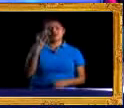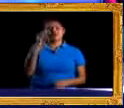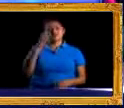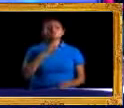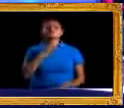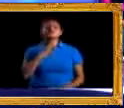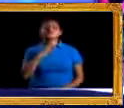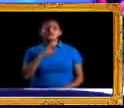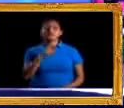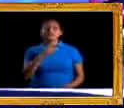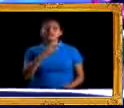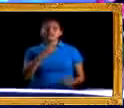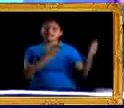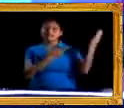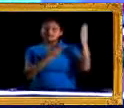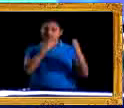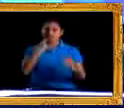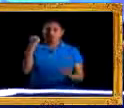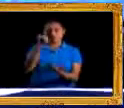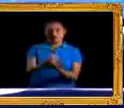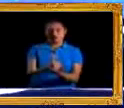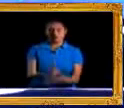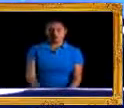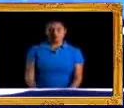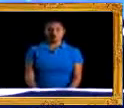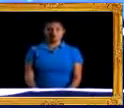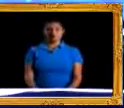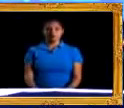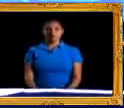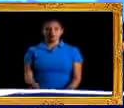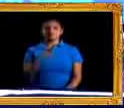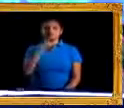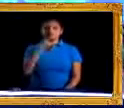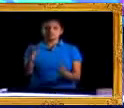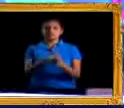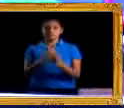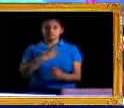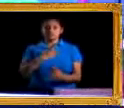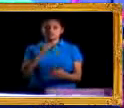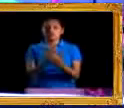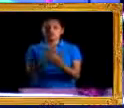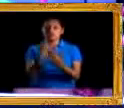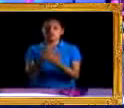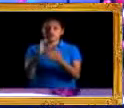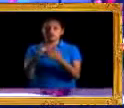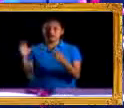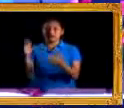al Señor? Esa es la economía del reino. Diga conmigo, la economía del reino